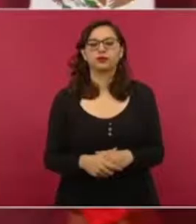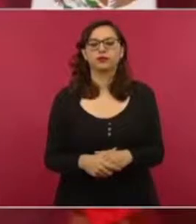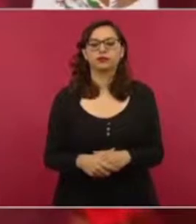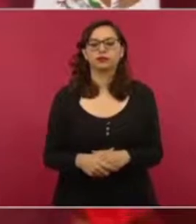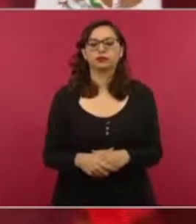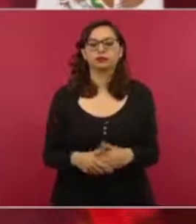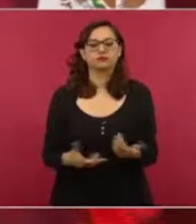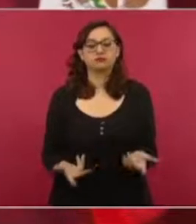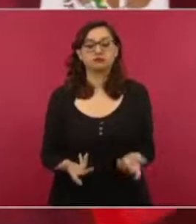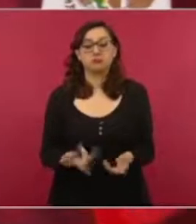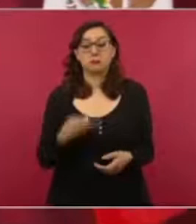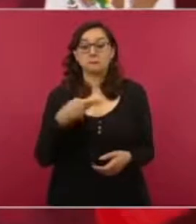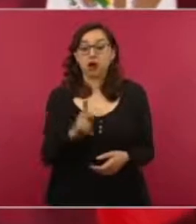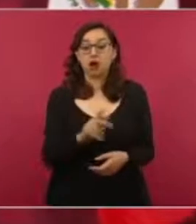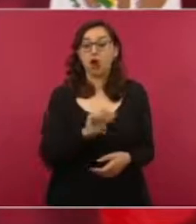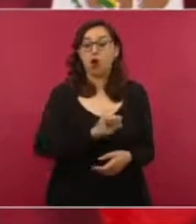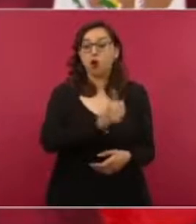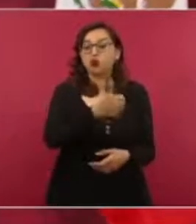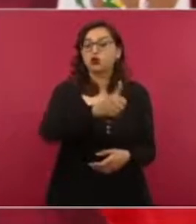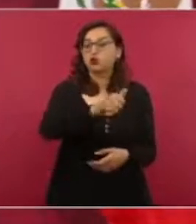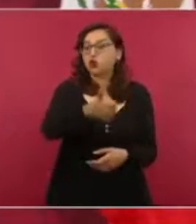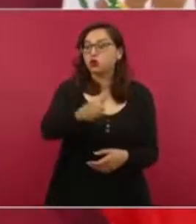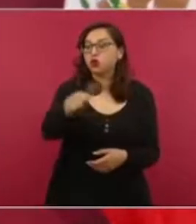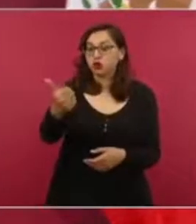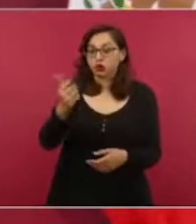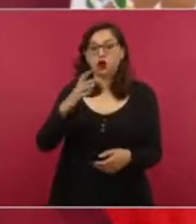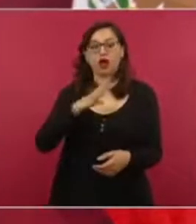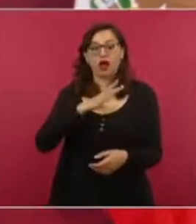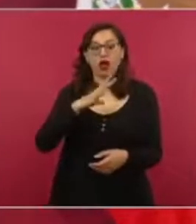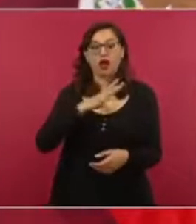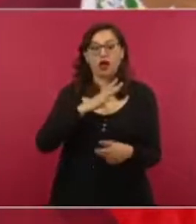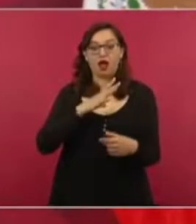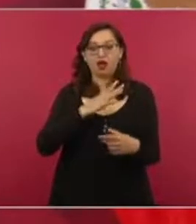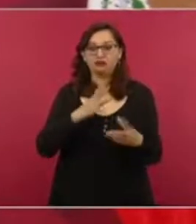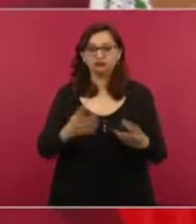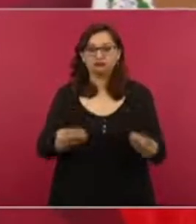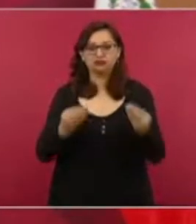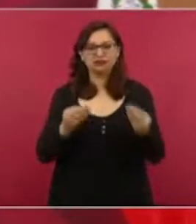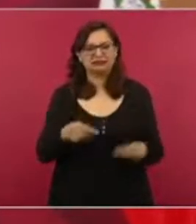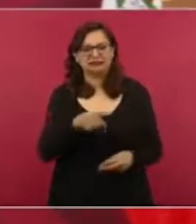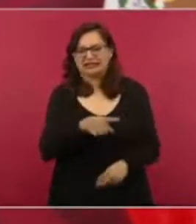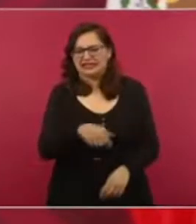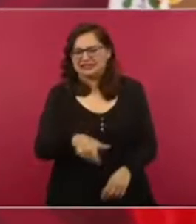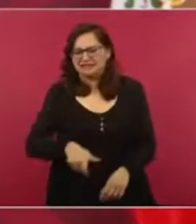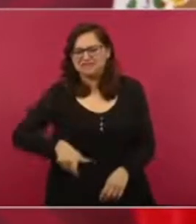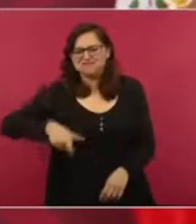tiene mucho más, mucho más. Está inmensamente rico.